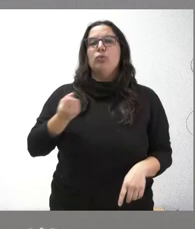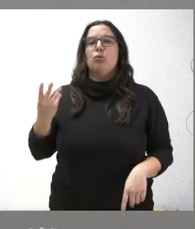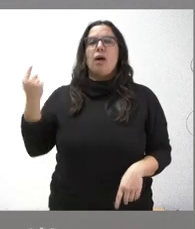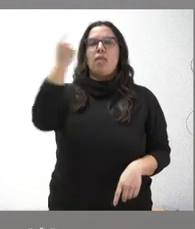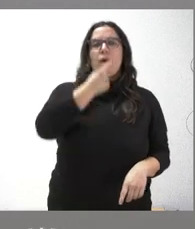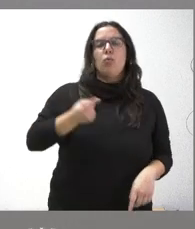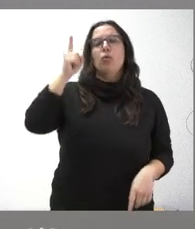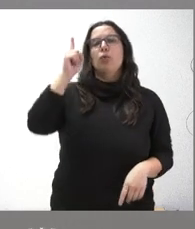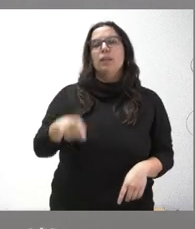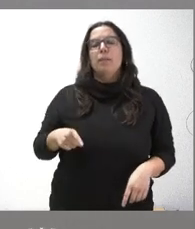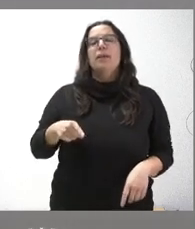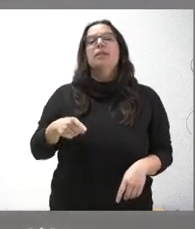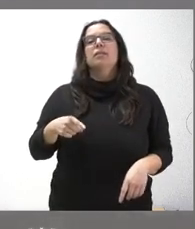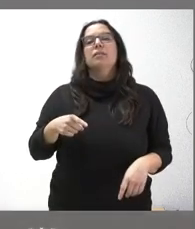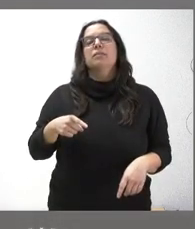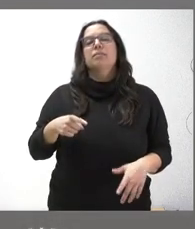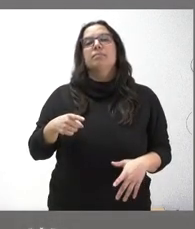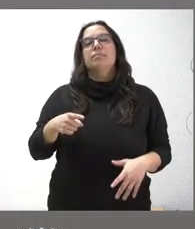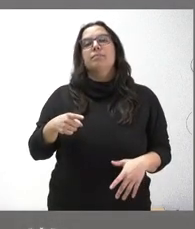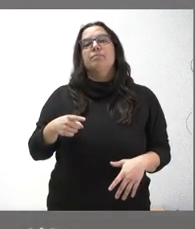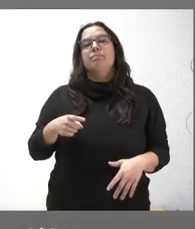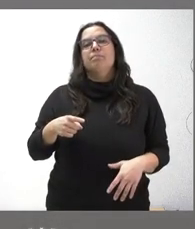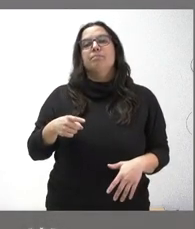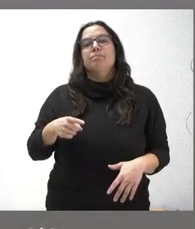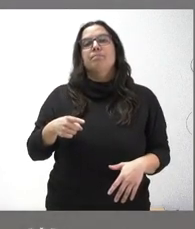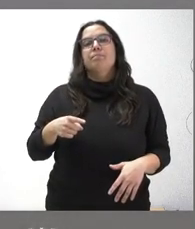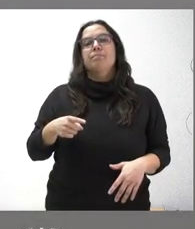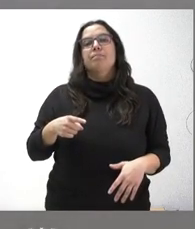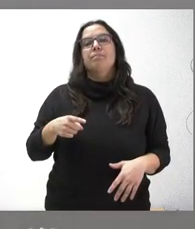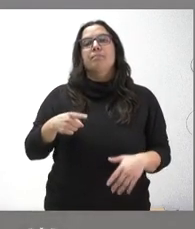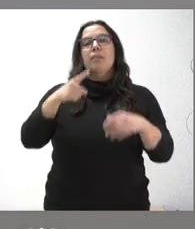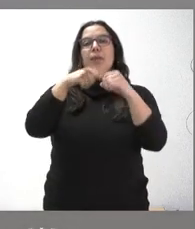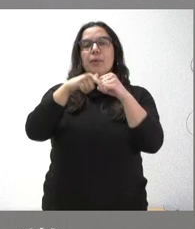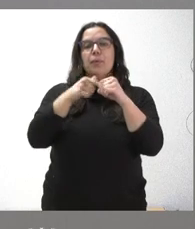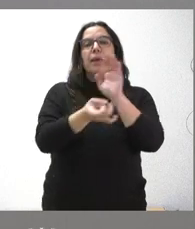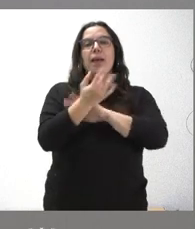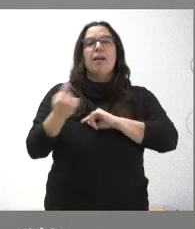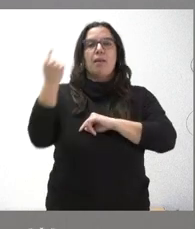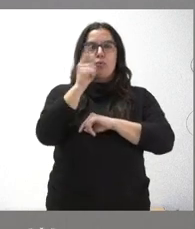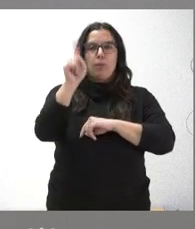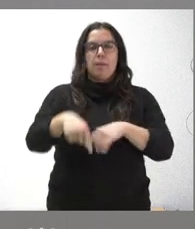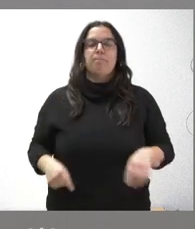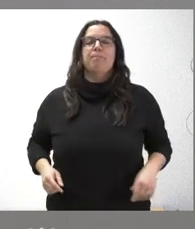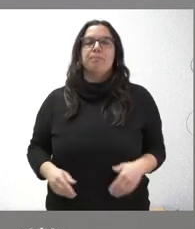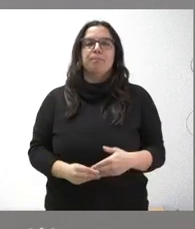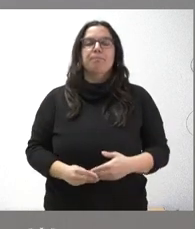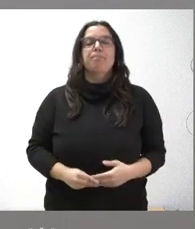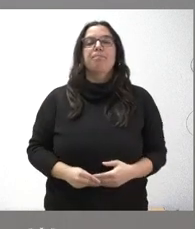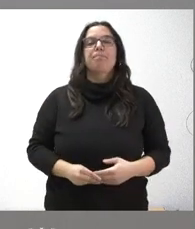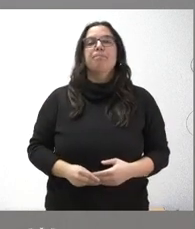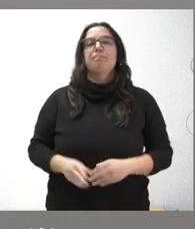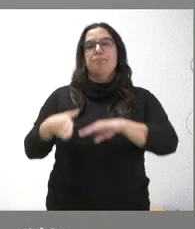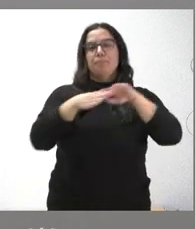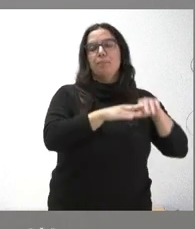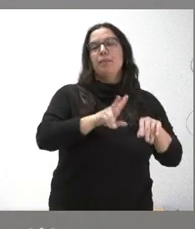cuantía de los empleos a crear en cada una de ellas en segundo